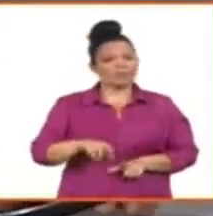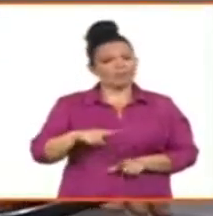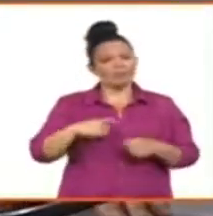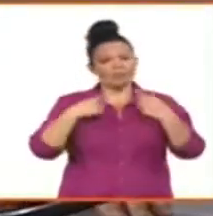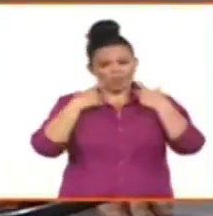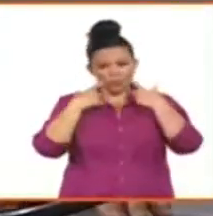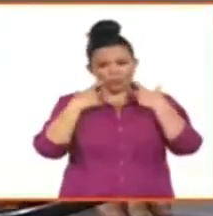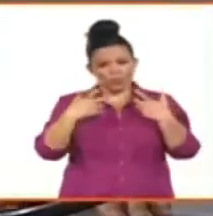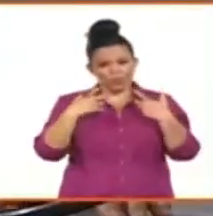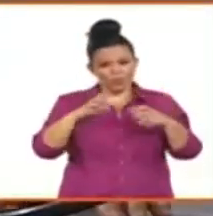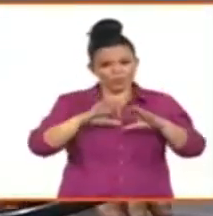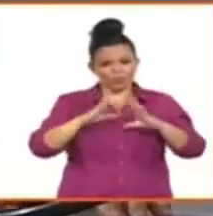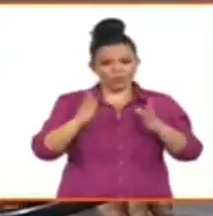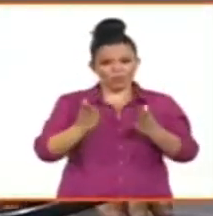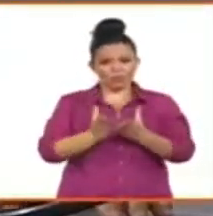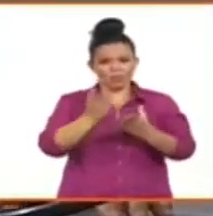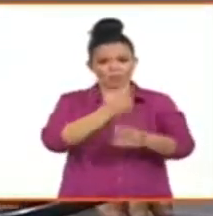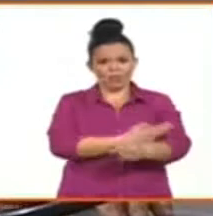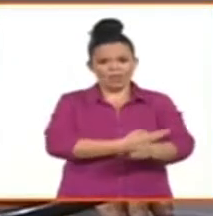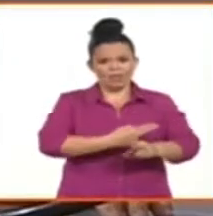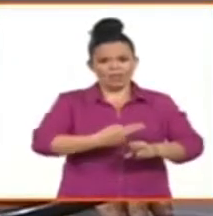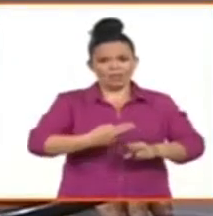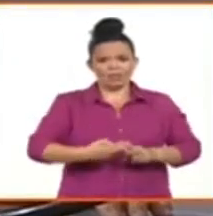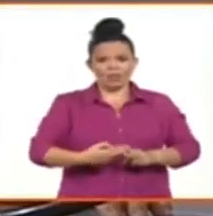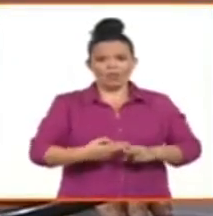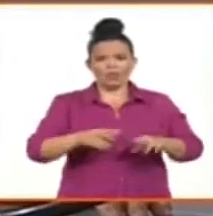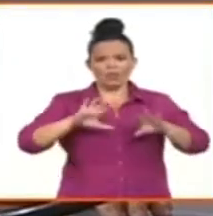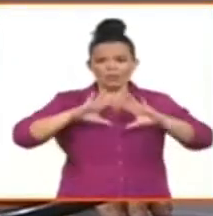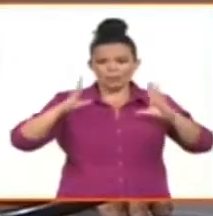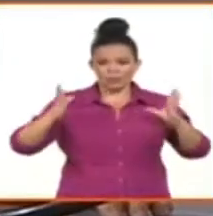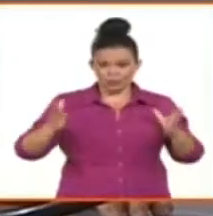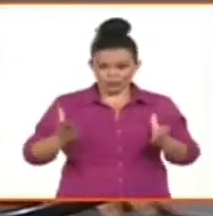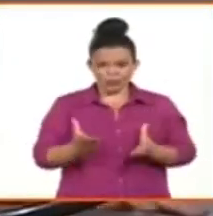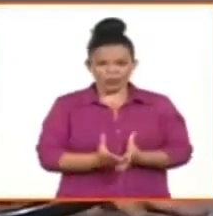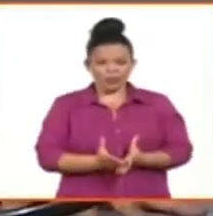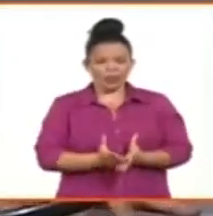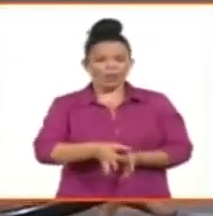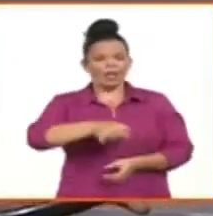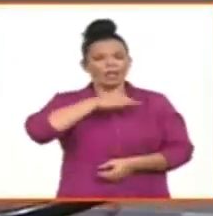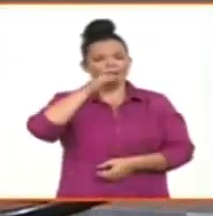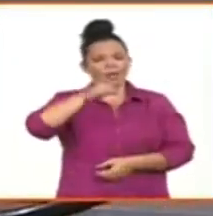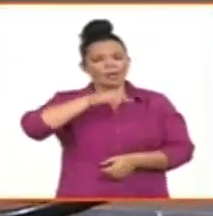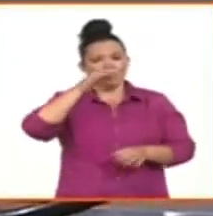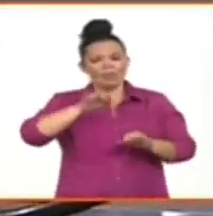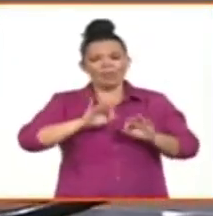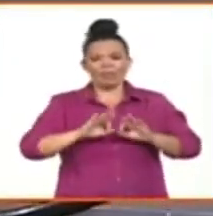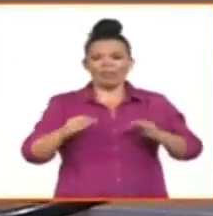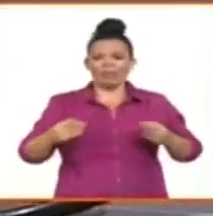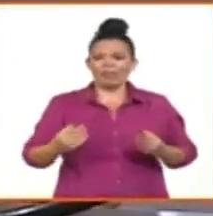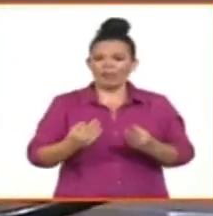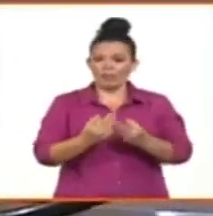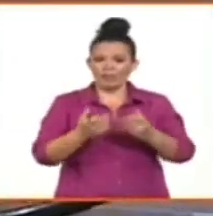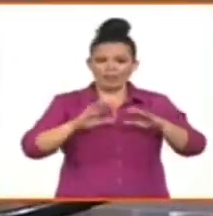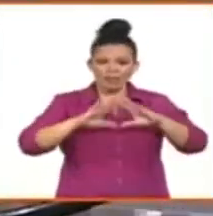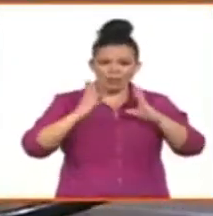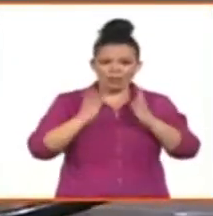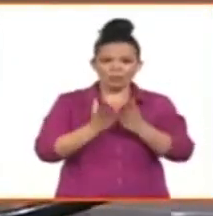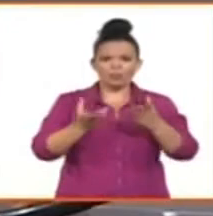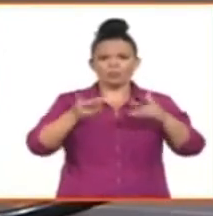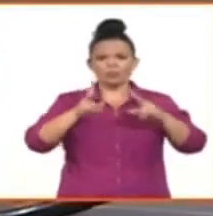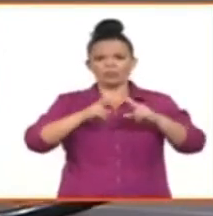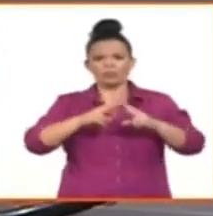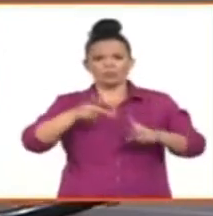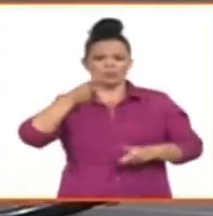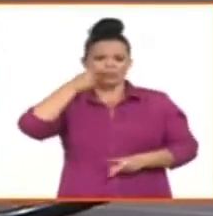de la antropología, porque da muchos argumentos de cómo las familias, los conceptos de hombre y de mujer, de madre y de